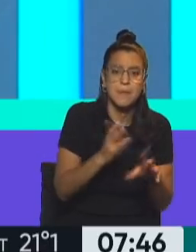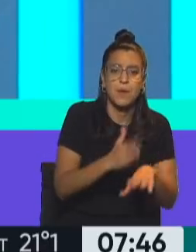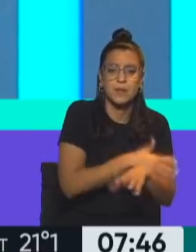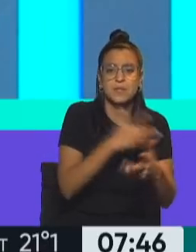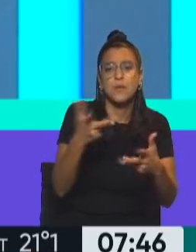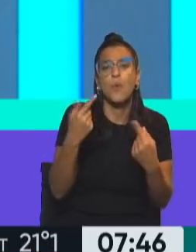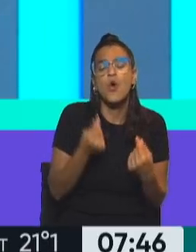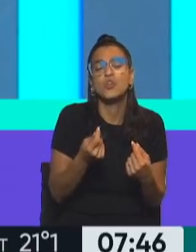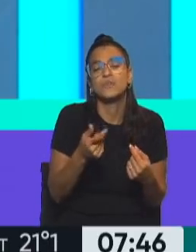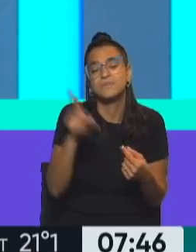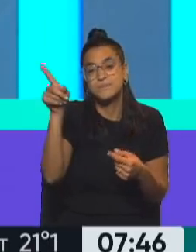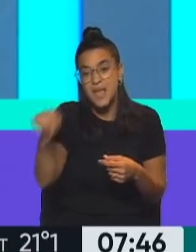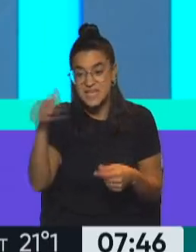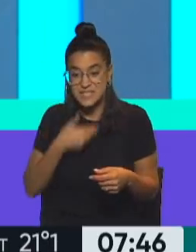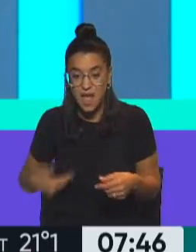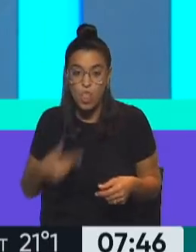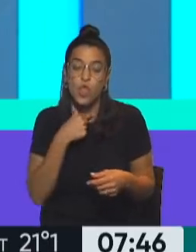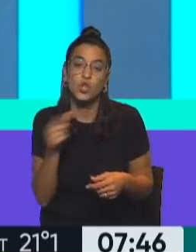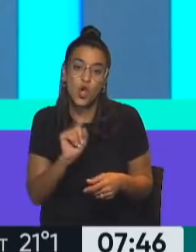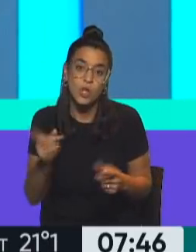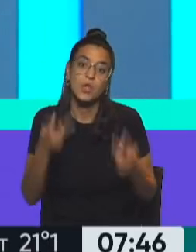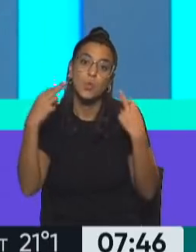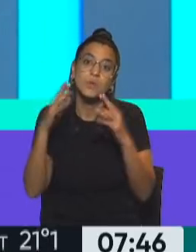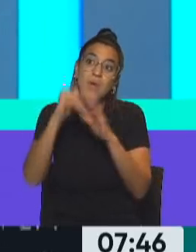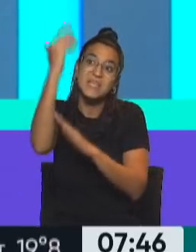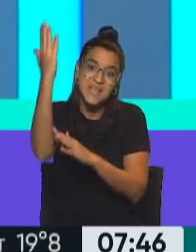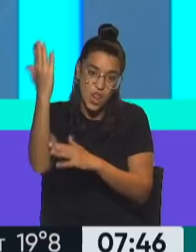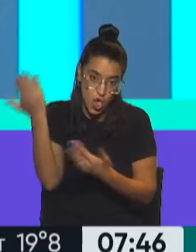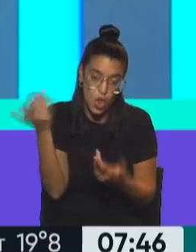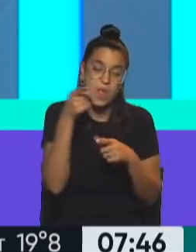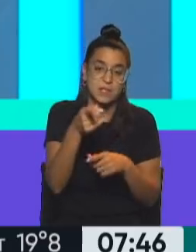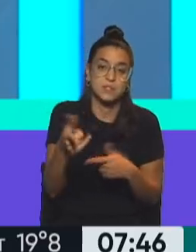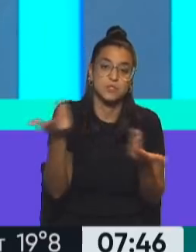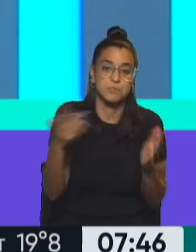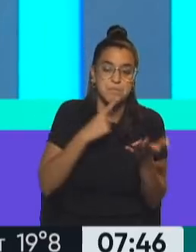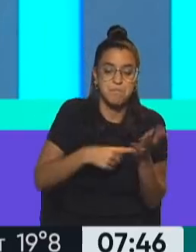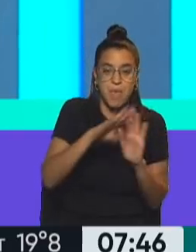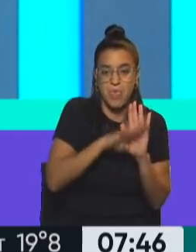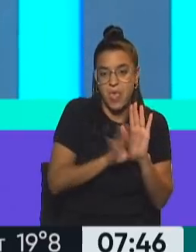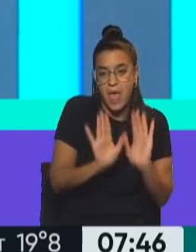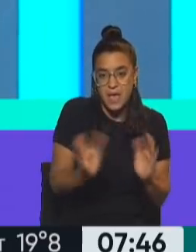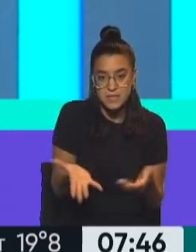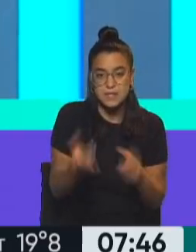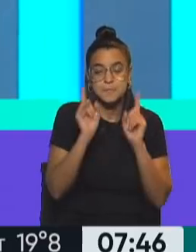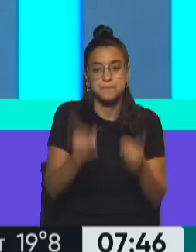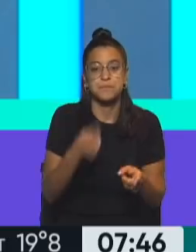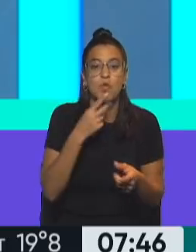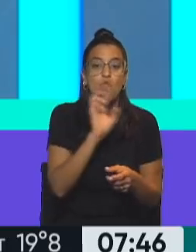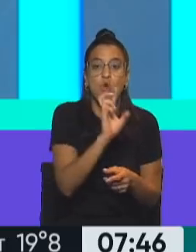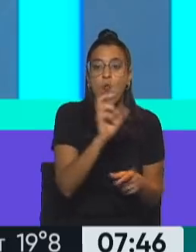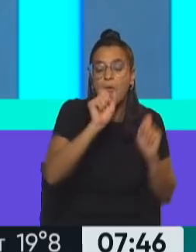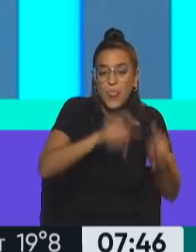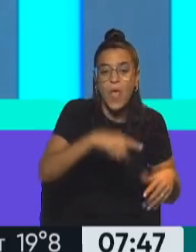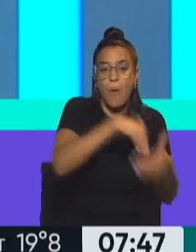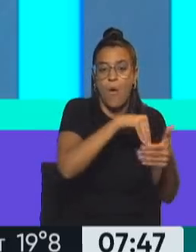va a decir lo que quieren es desincentivar el turismo al exterior justamente eso es lo que está atrás está media y en última instancia los dólares